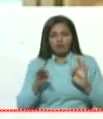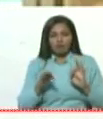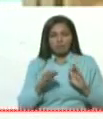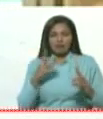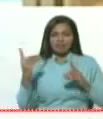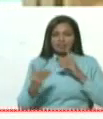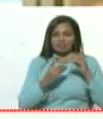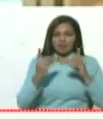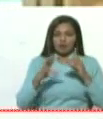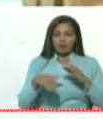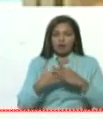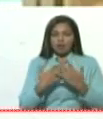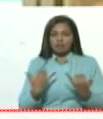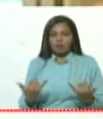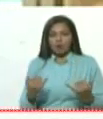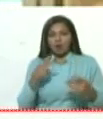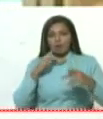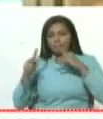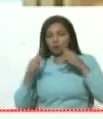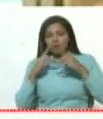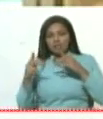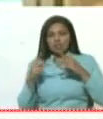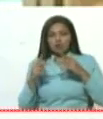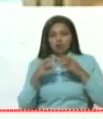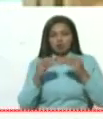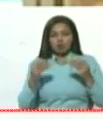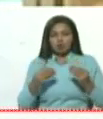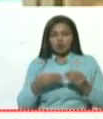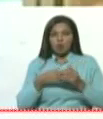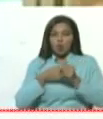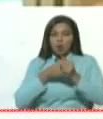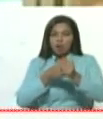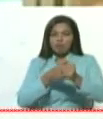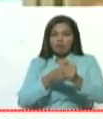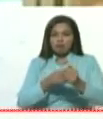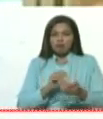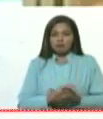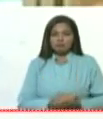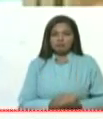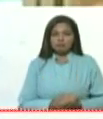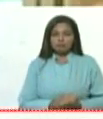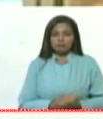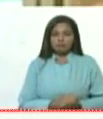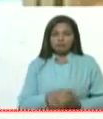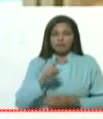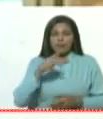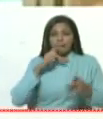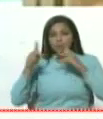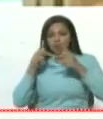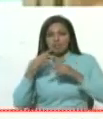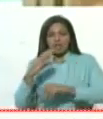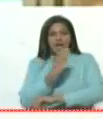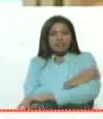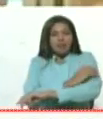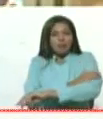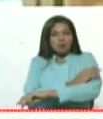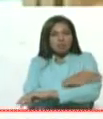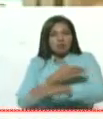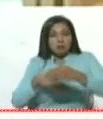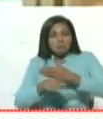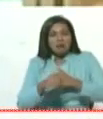diálogo político con todos los líderes y factores políticos de la oposición, y también va